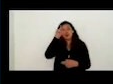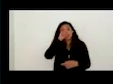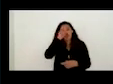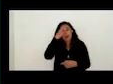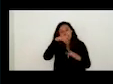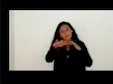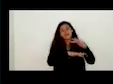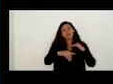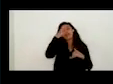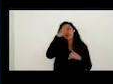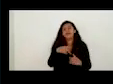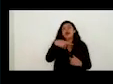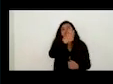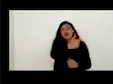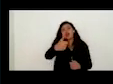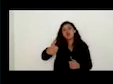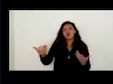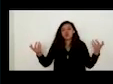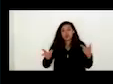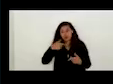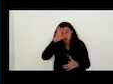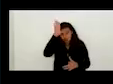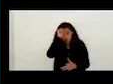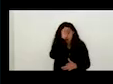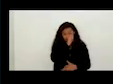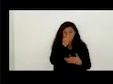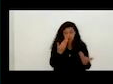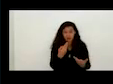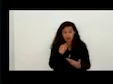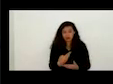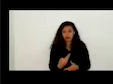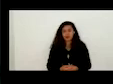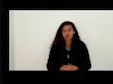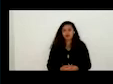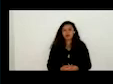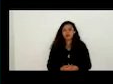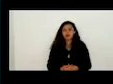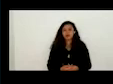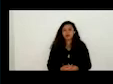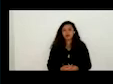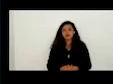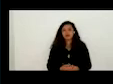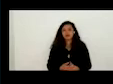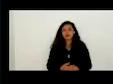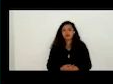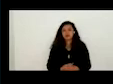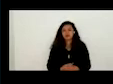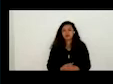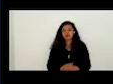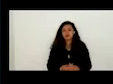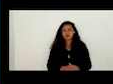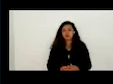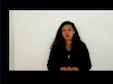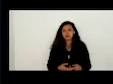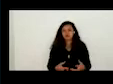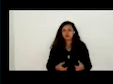básica para cada uno de estos, si les parece de forma conveniente hacer esto. Entonces, por lo tanto, hasta aquí podríamos